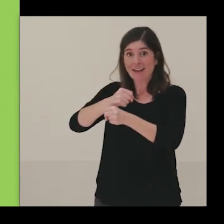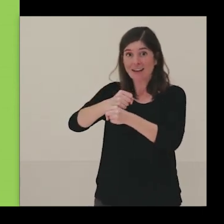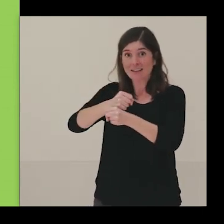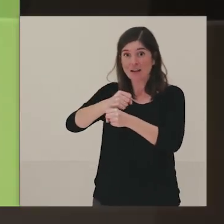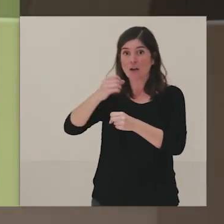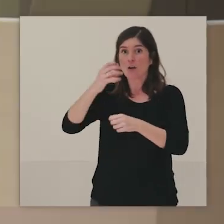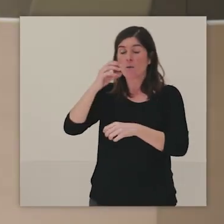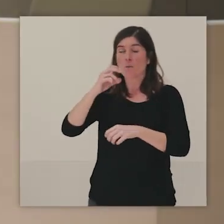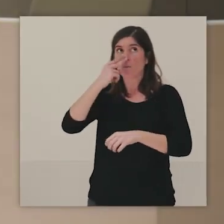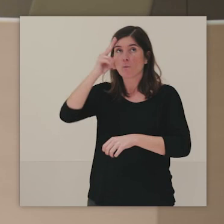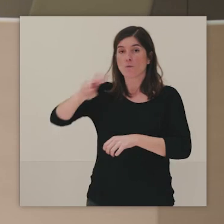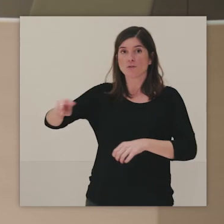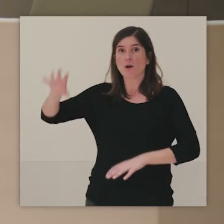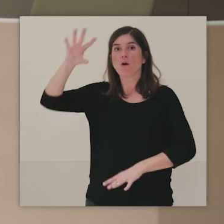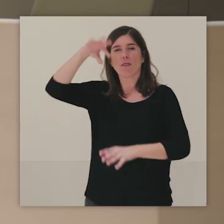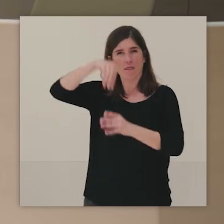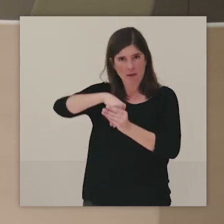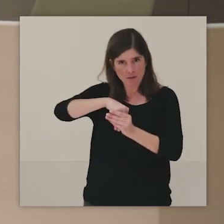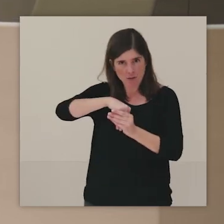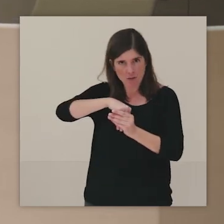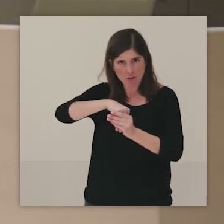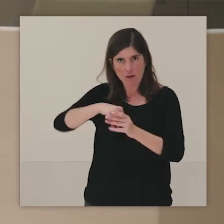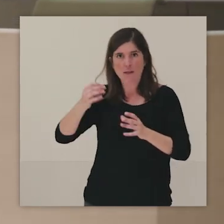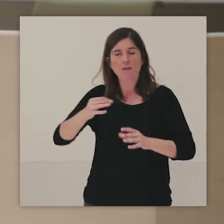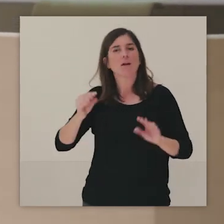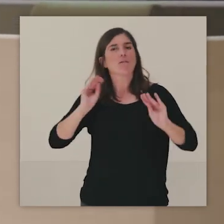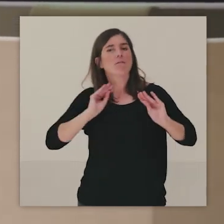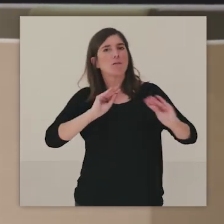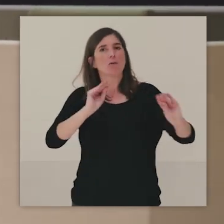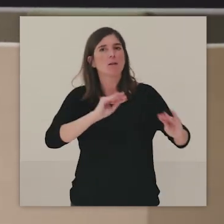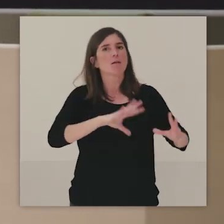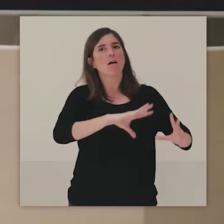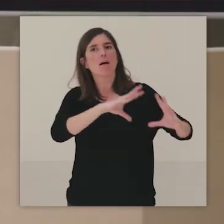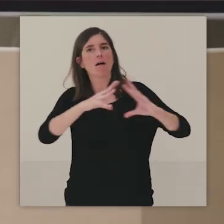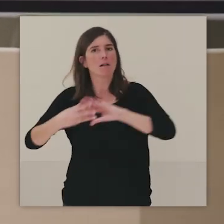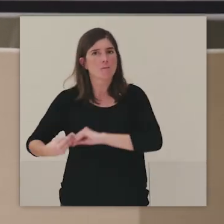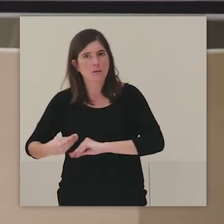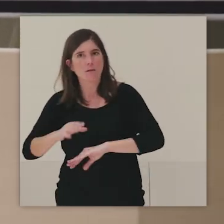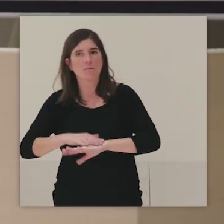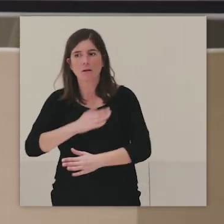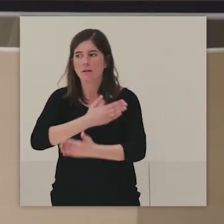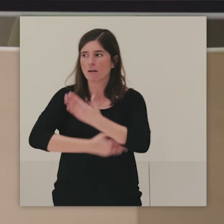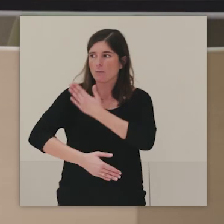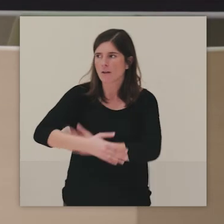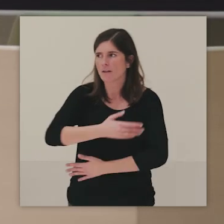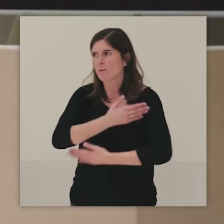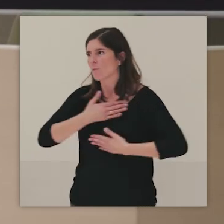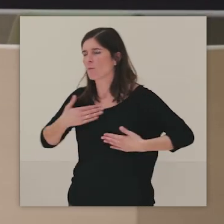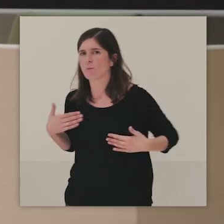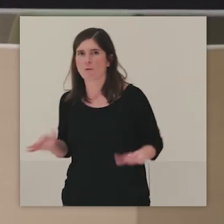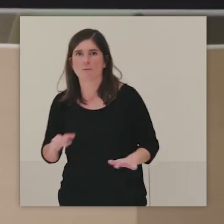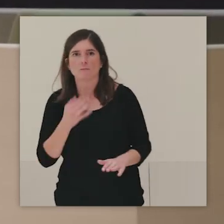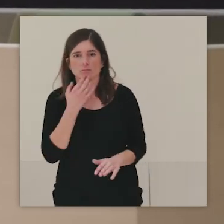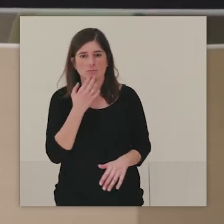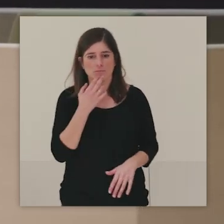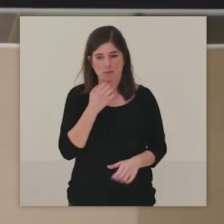formado. Es necesario que el personal atienda apropiadamente según las necesidades de cada persona. Se dirija en la